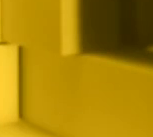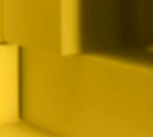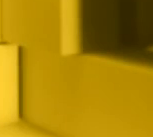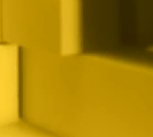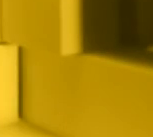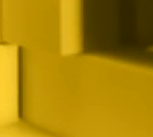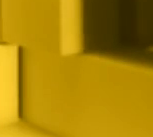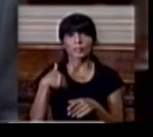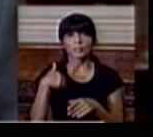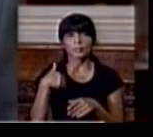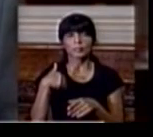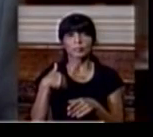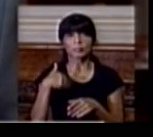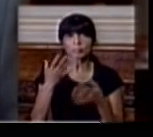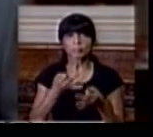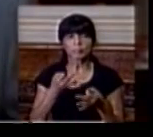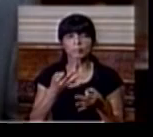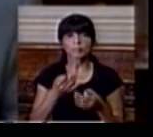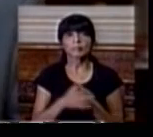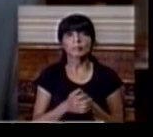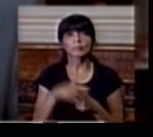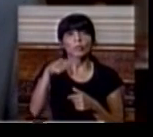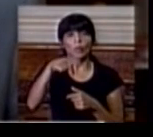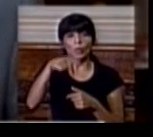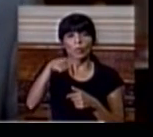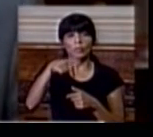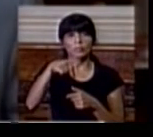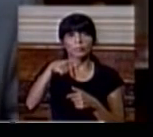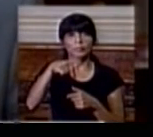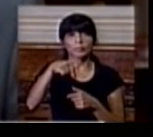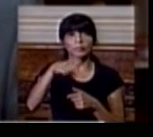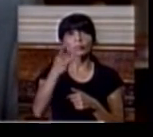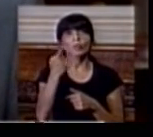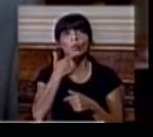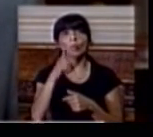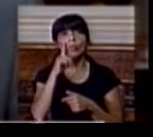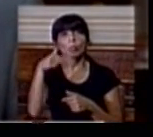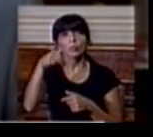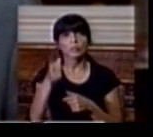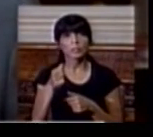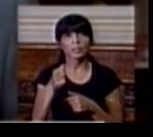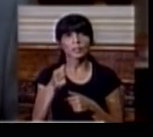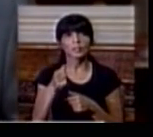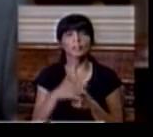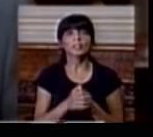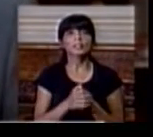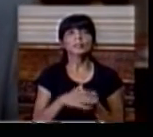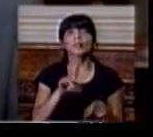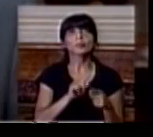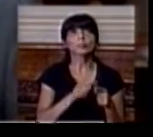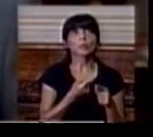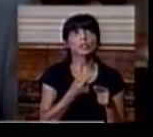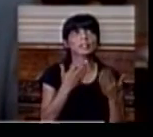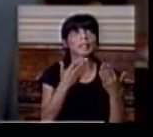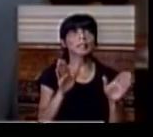Capitanich en el Senado. Hoy, desde las usinas... perfectamente articuladas del neoliberalismo, se cuestiona